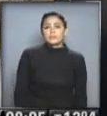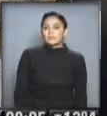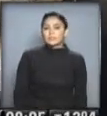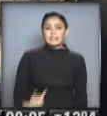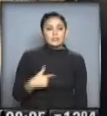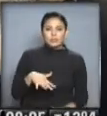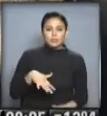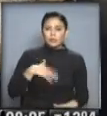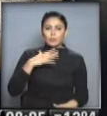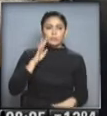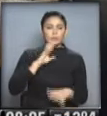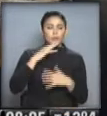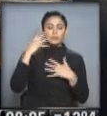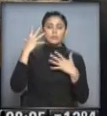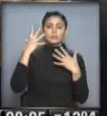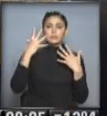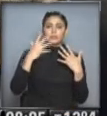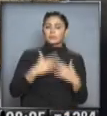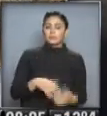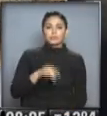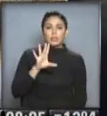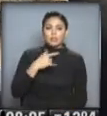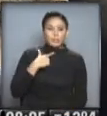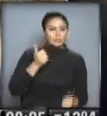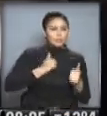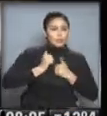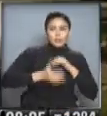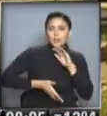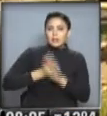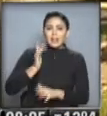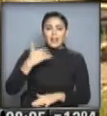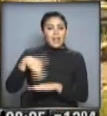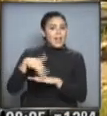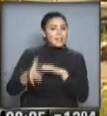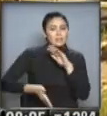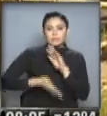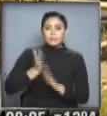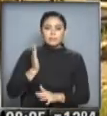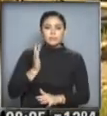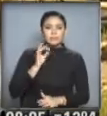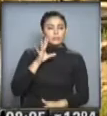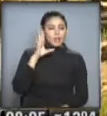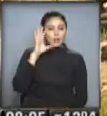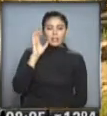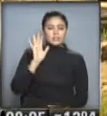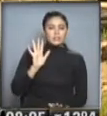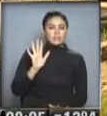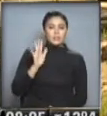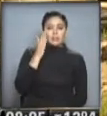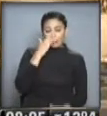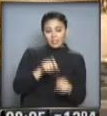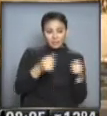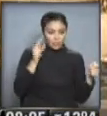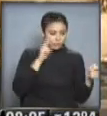En un momento ahí se me empezó a perder. Yo lo único que sé es que salí corriendo, salí a la calle. Lo único que sé es eso y lo que dice el